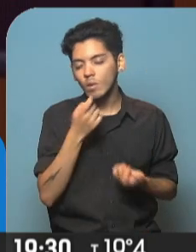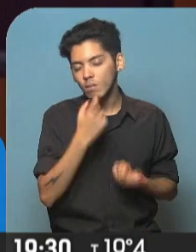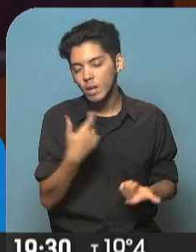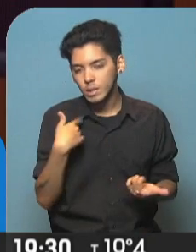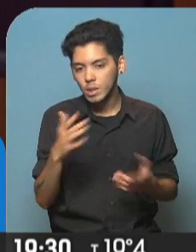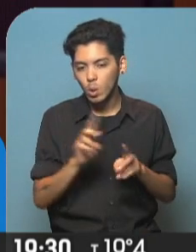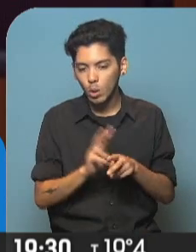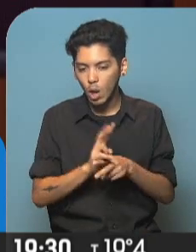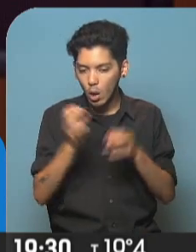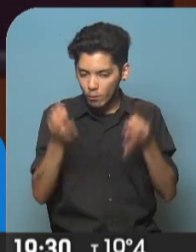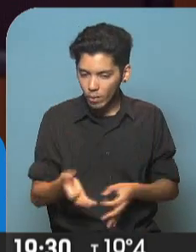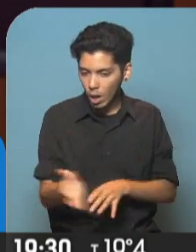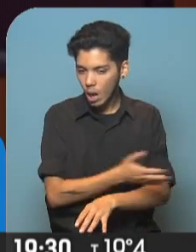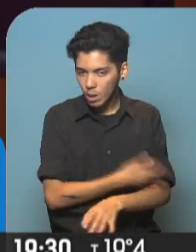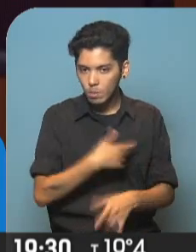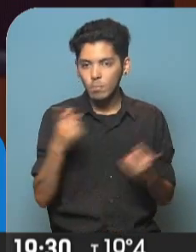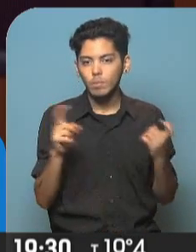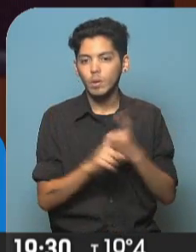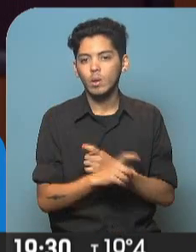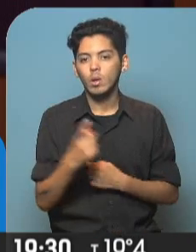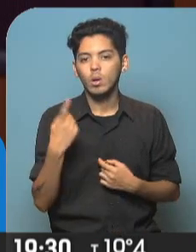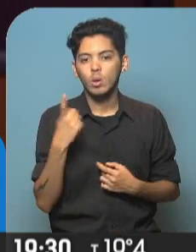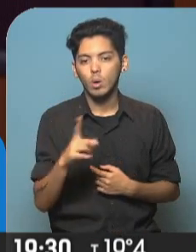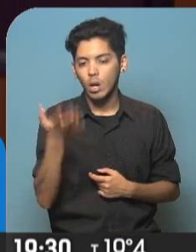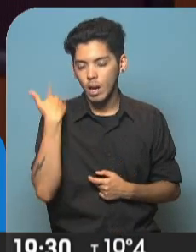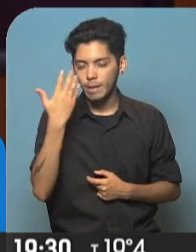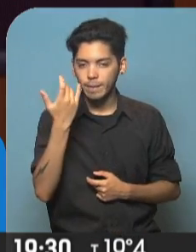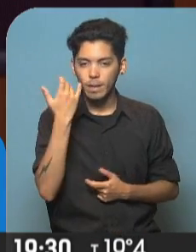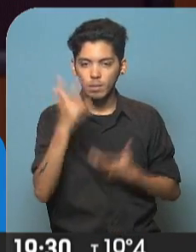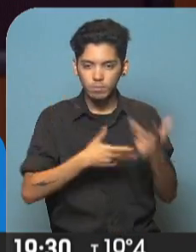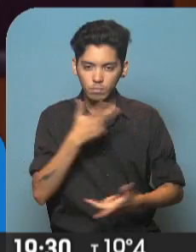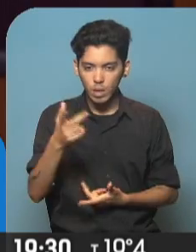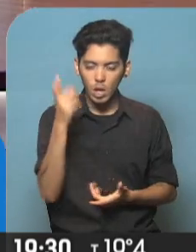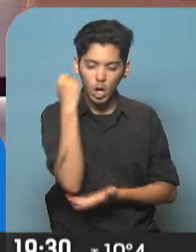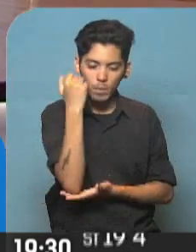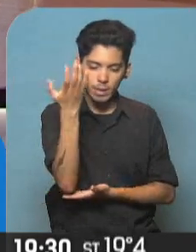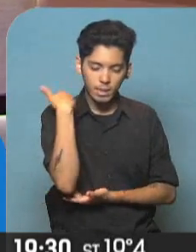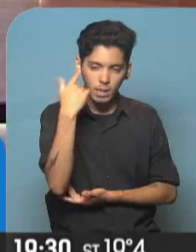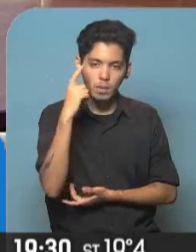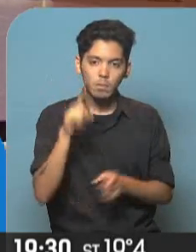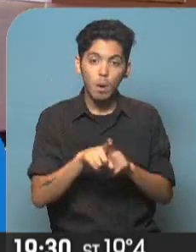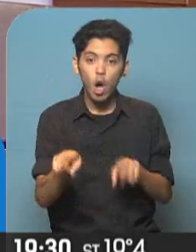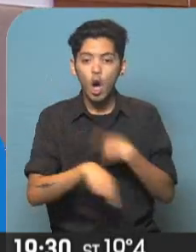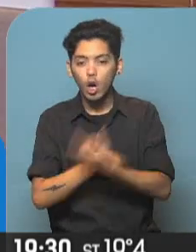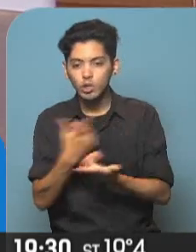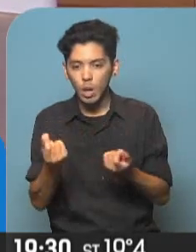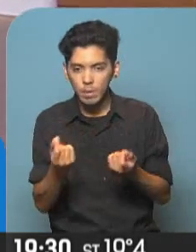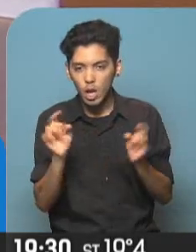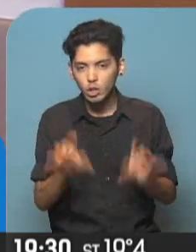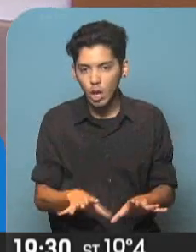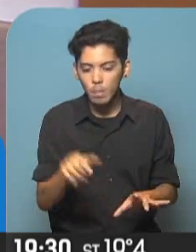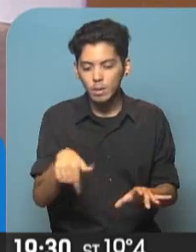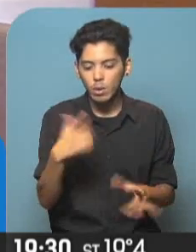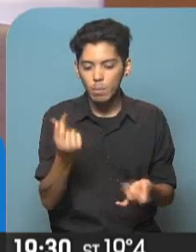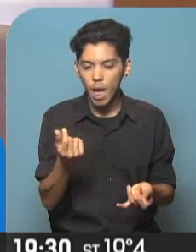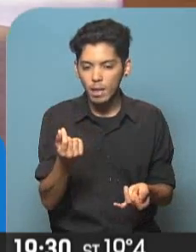muy muy cuidadosos en ese sentido ahora el problema que tenemos es como me comentaron algunos o mixtas antes son otros capitales que se están yendo no necesariamente el tema de